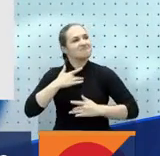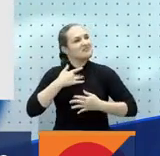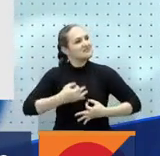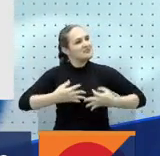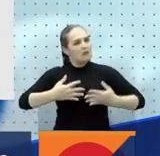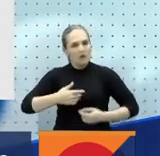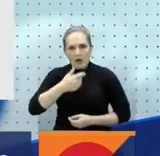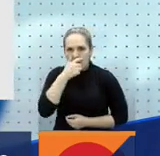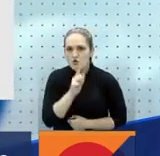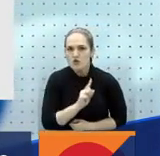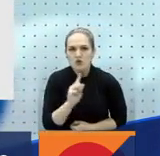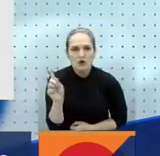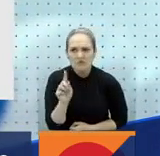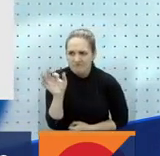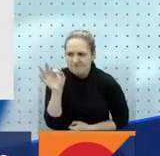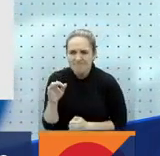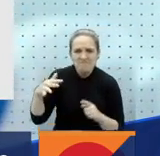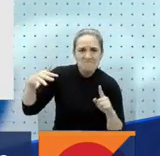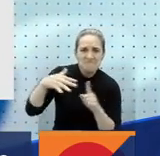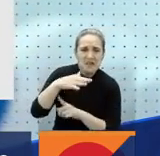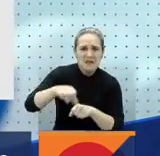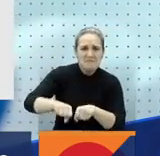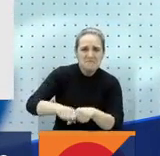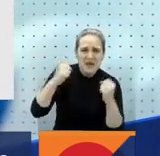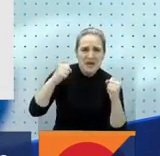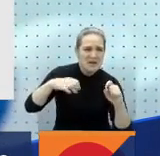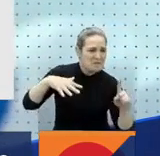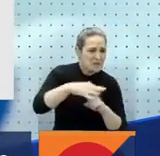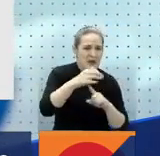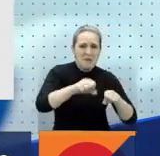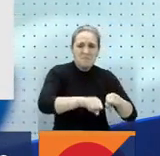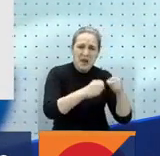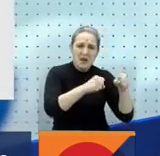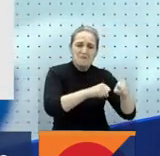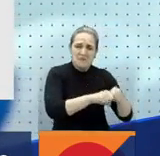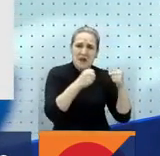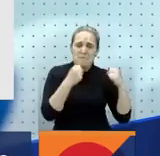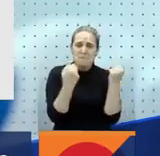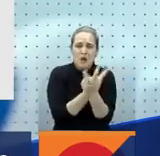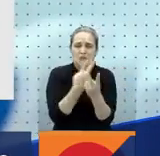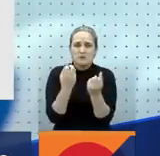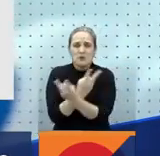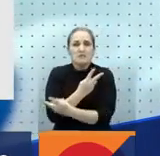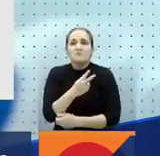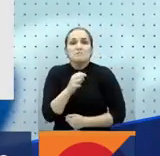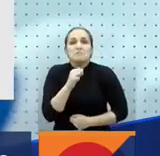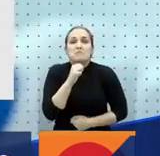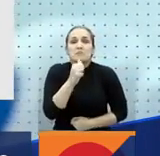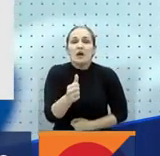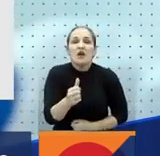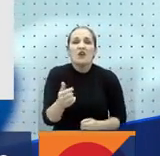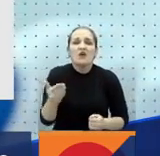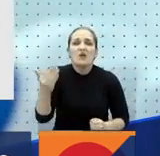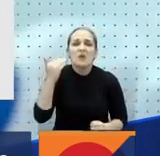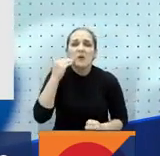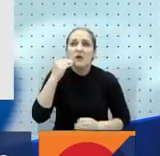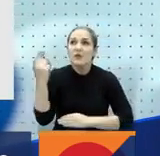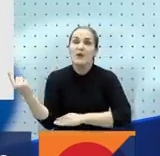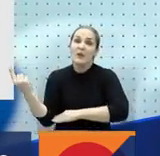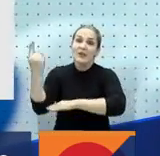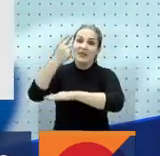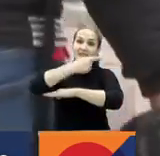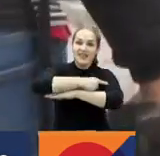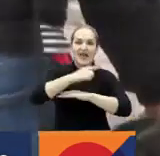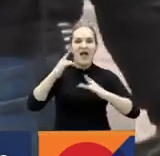Es desconcertante que la gran mayoría de violencia contra la mujer se presentan en días y en horas en los que estamos